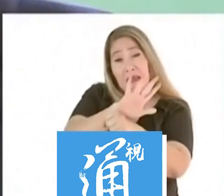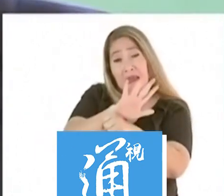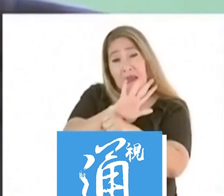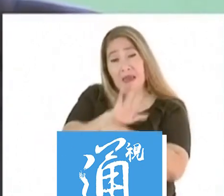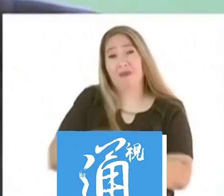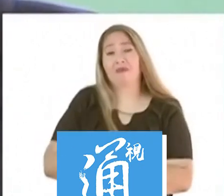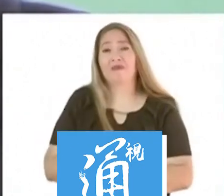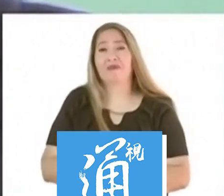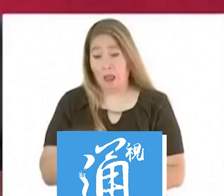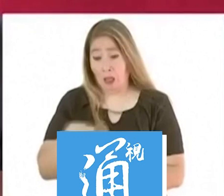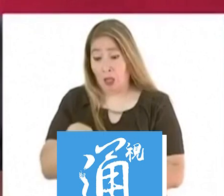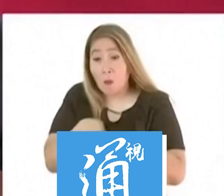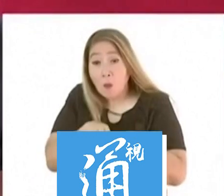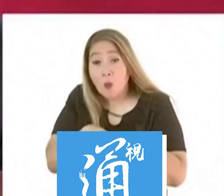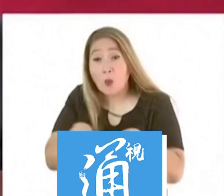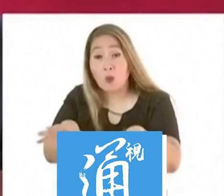del COVID-19.